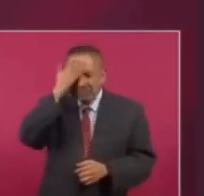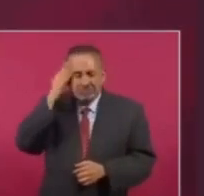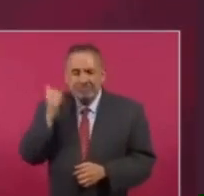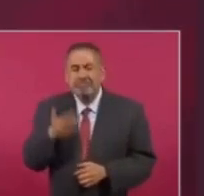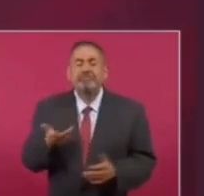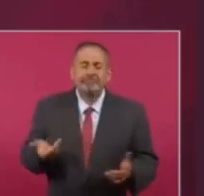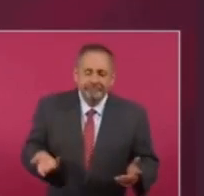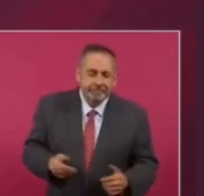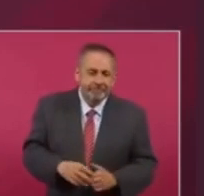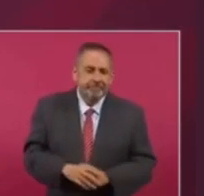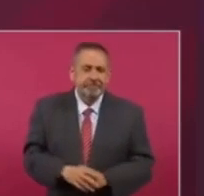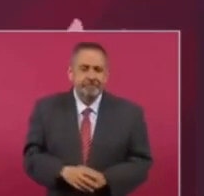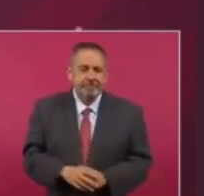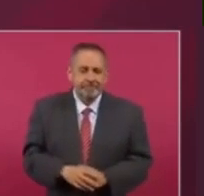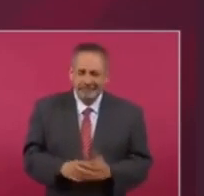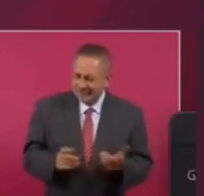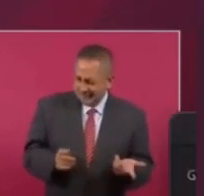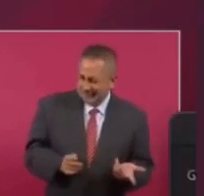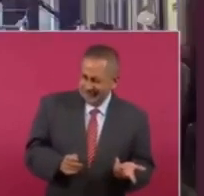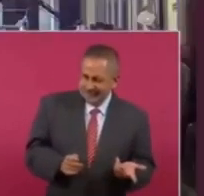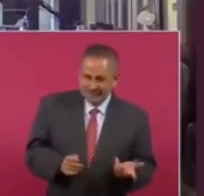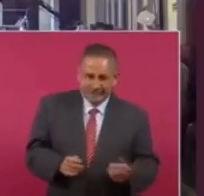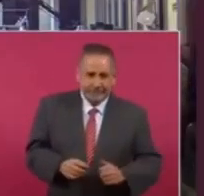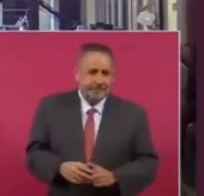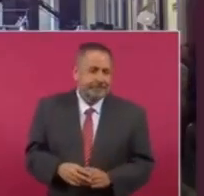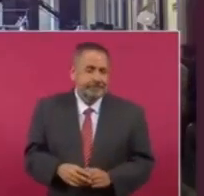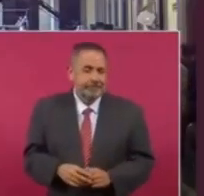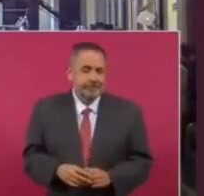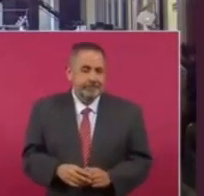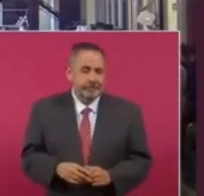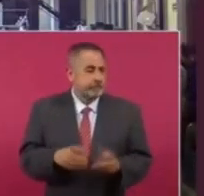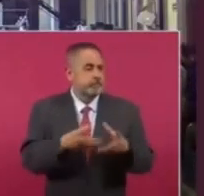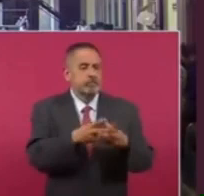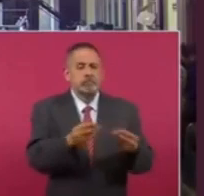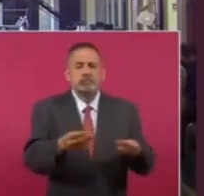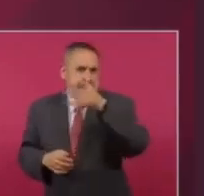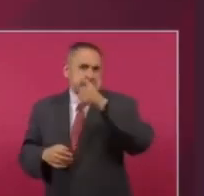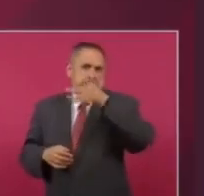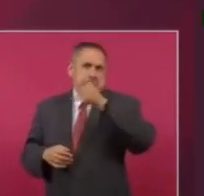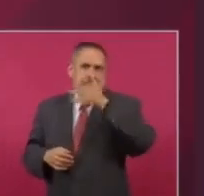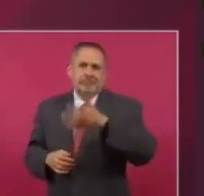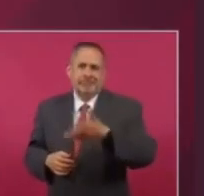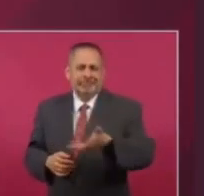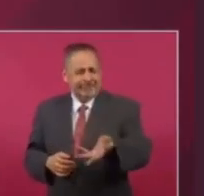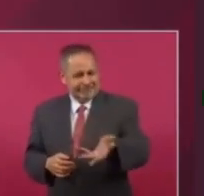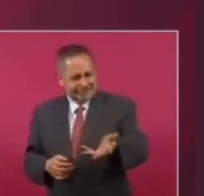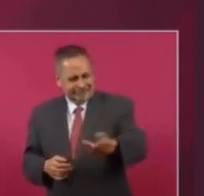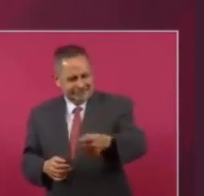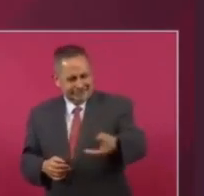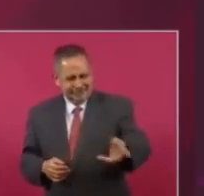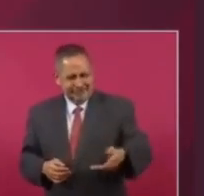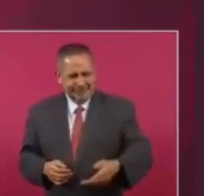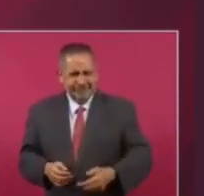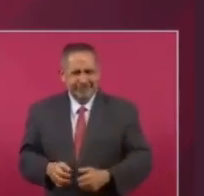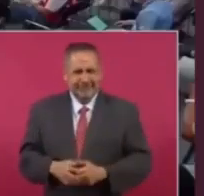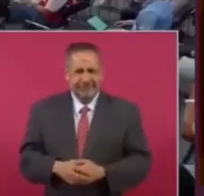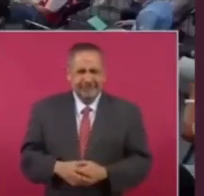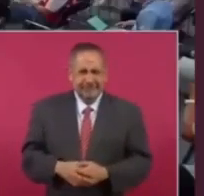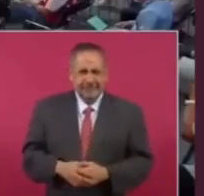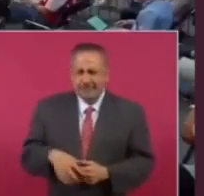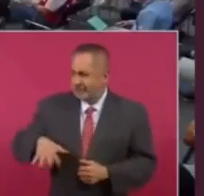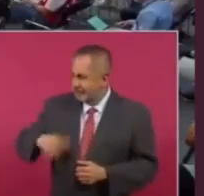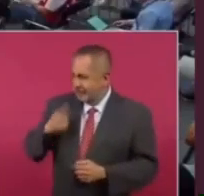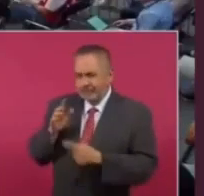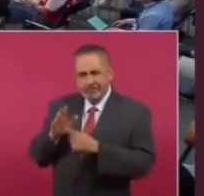tamaulipecos dieron una lección de democracia en las pasadas elecciones y ahora nos acaba de